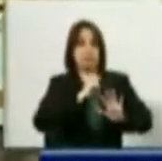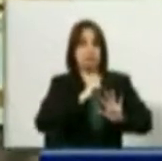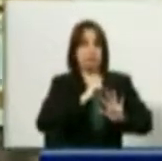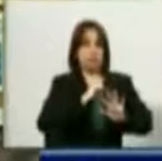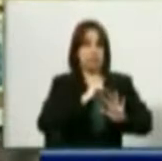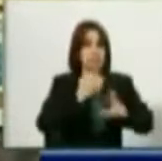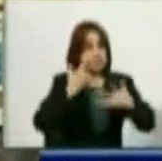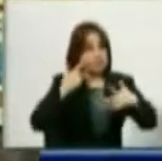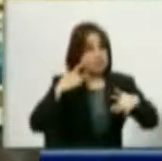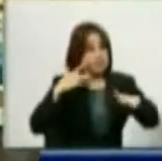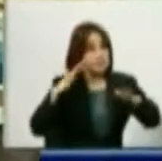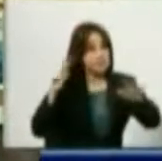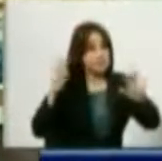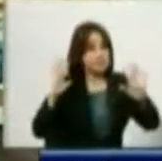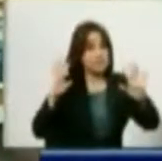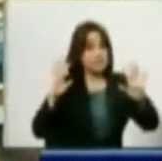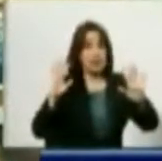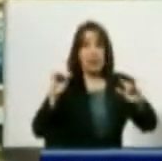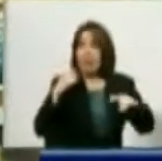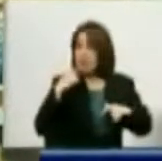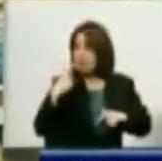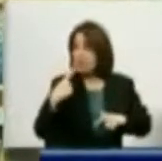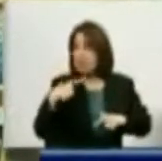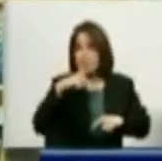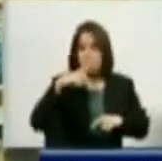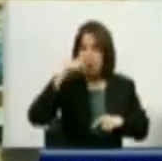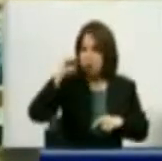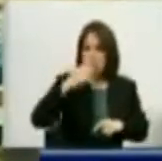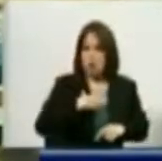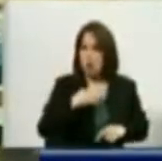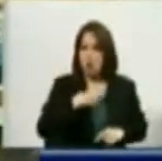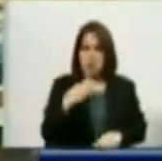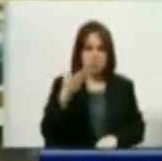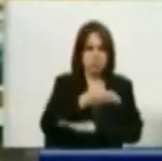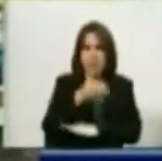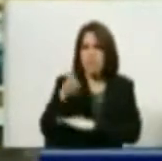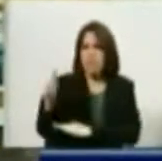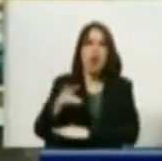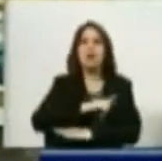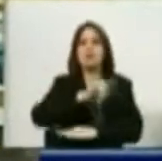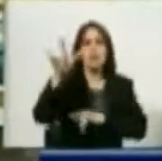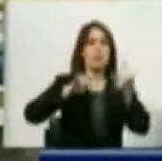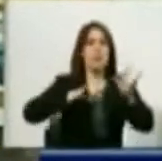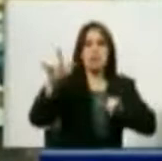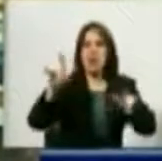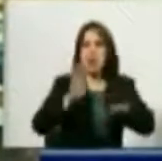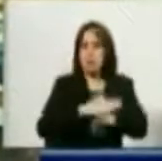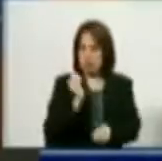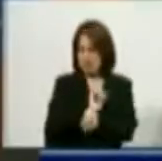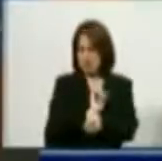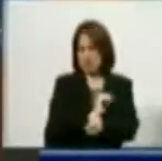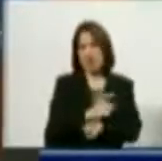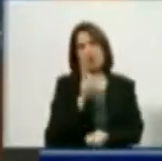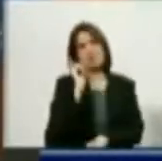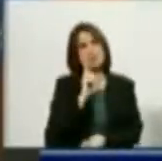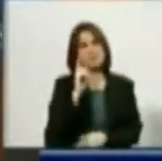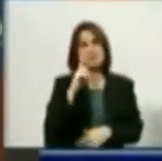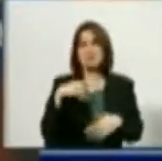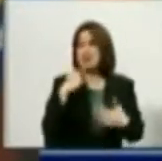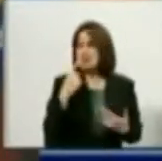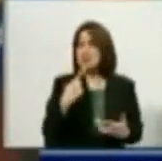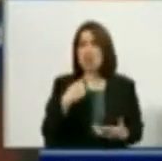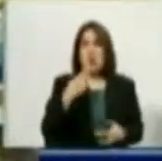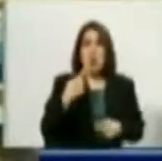porque lo van a meter preso y la señora Luisa Marbella la traidora mayor desde ya métanlo preso pegándole